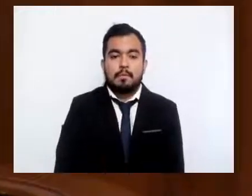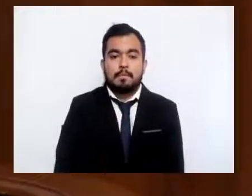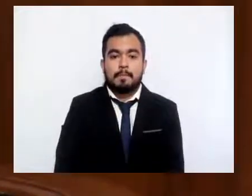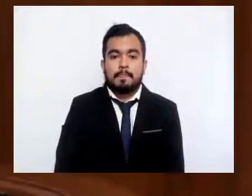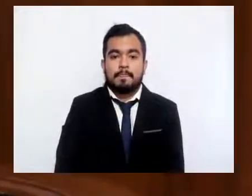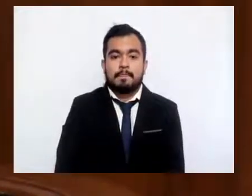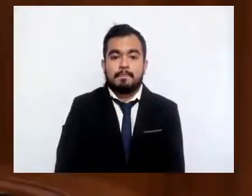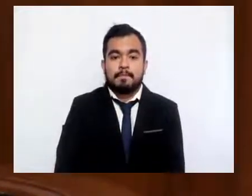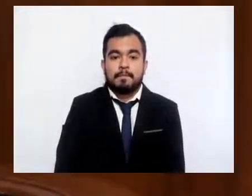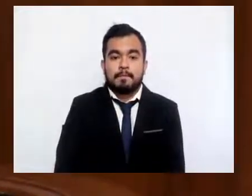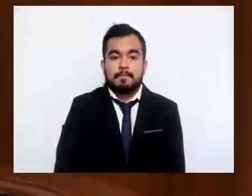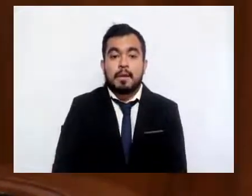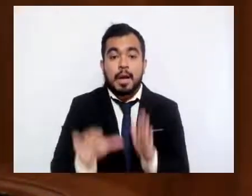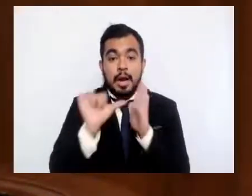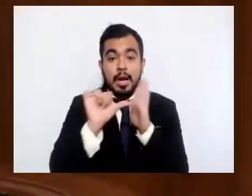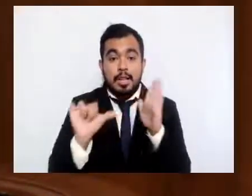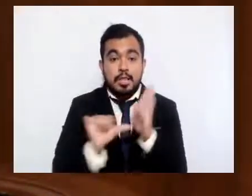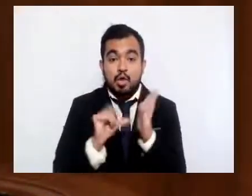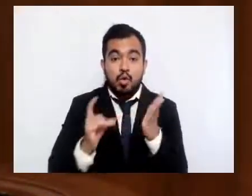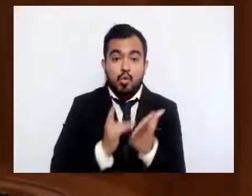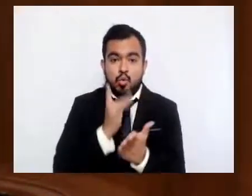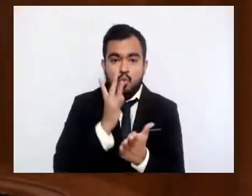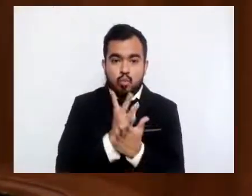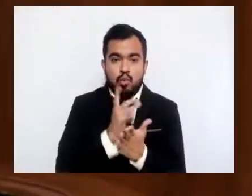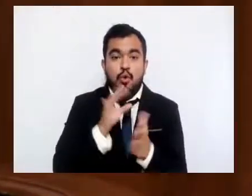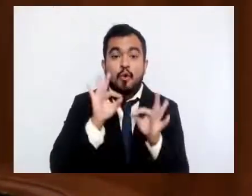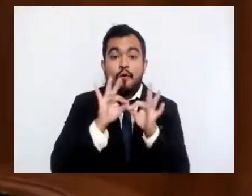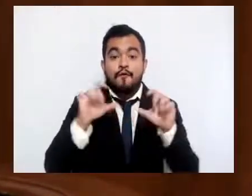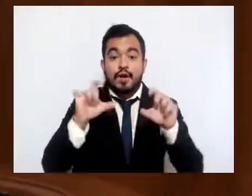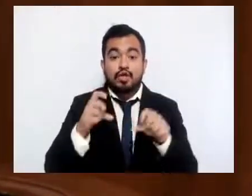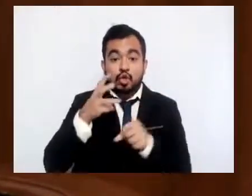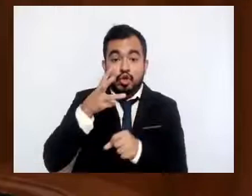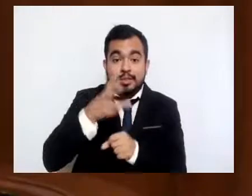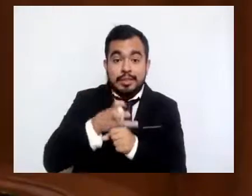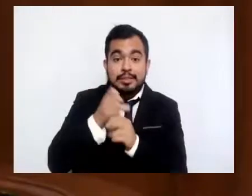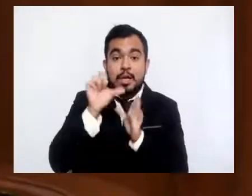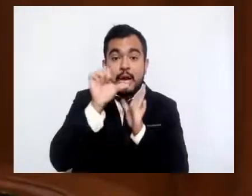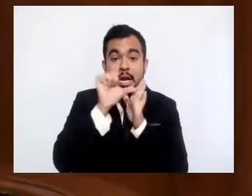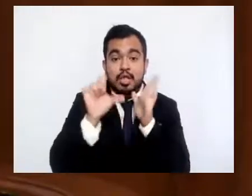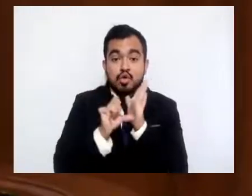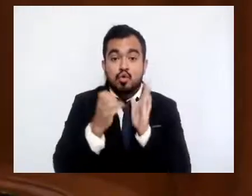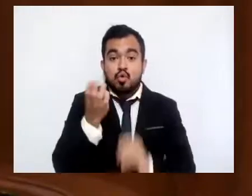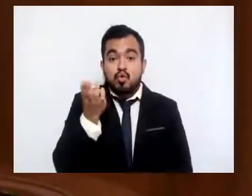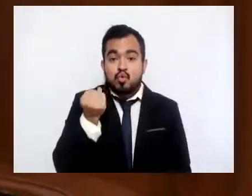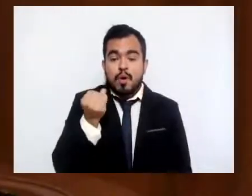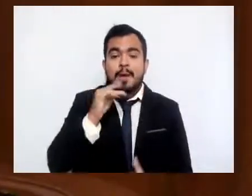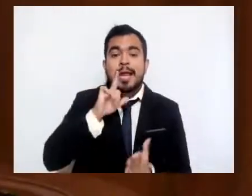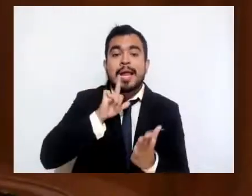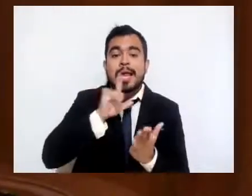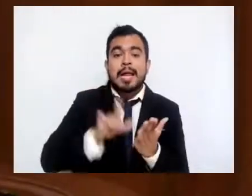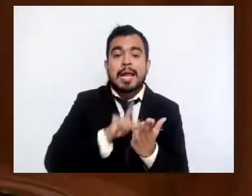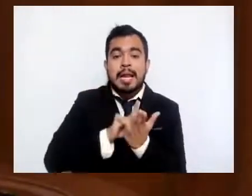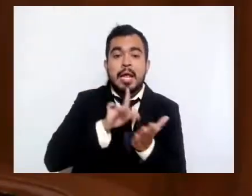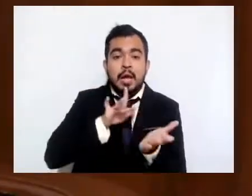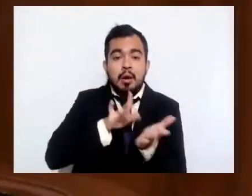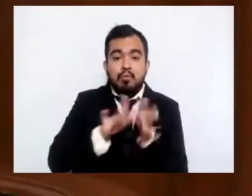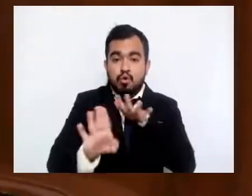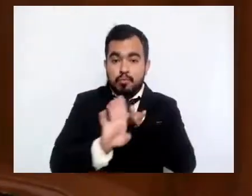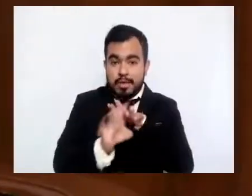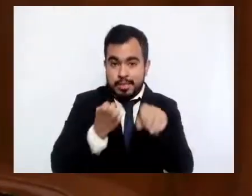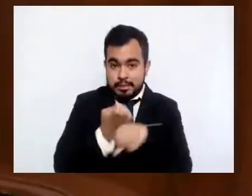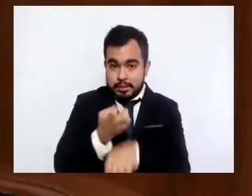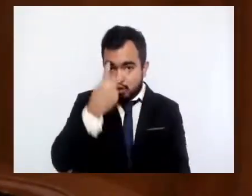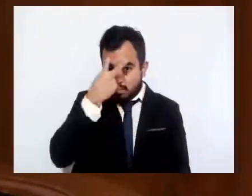Artículo único. Se reforma la fracción tercera del artículo 9 de la Ley de Apoyo a Migrantes del Estado de México para quedar